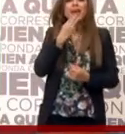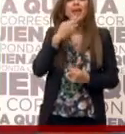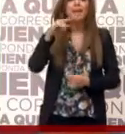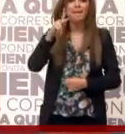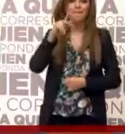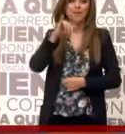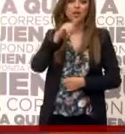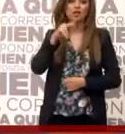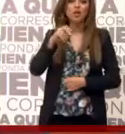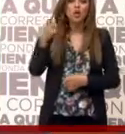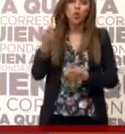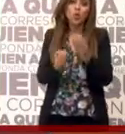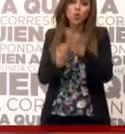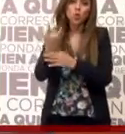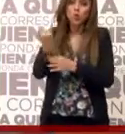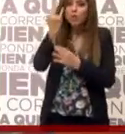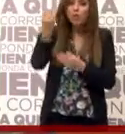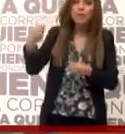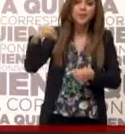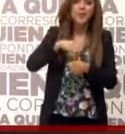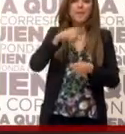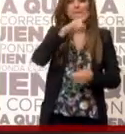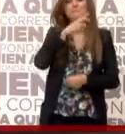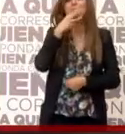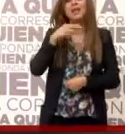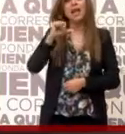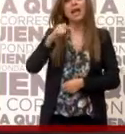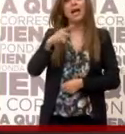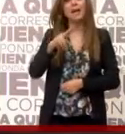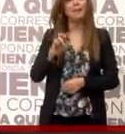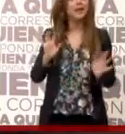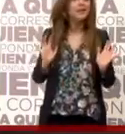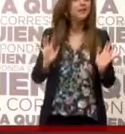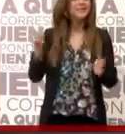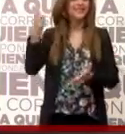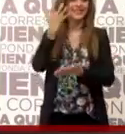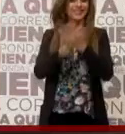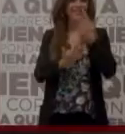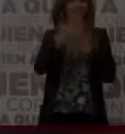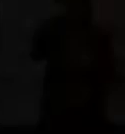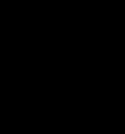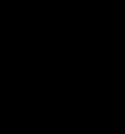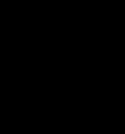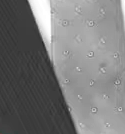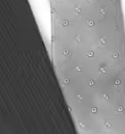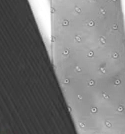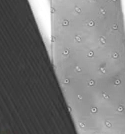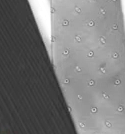piloncillo y acaban de incorporar la miel de agave. Hecho en México, Carla Sandoval.